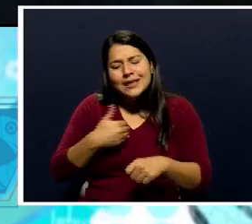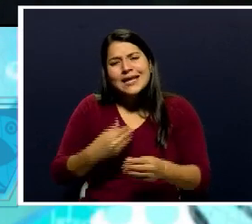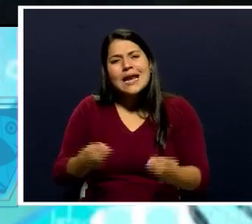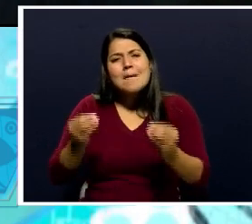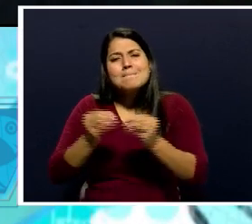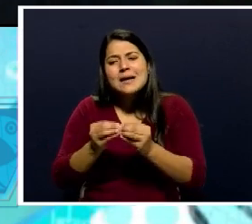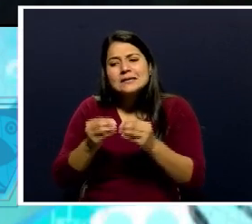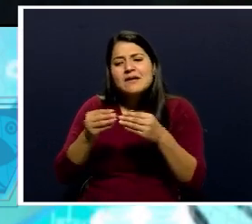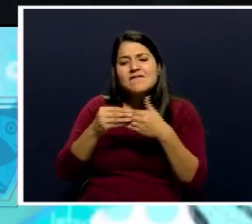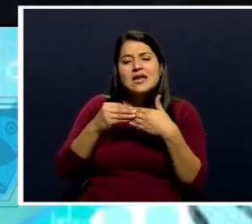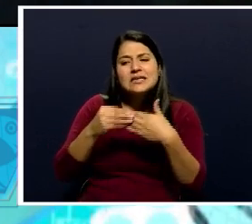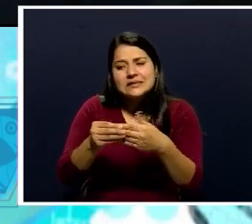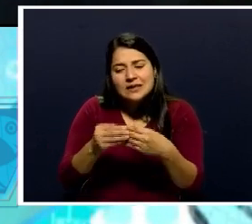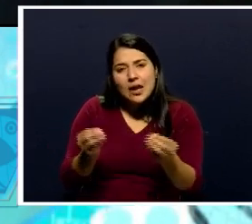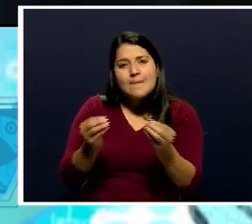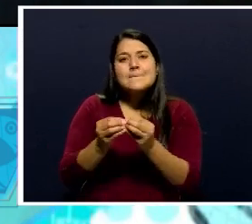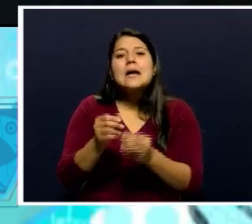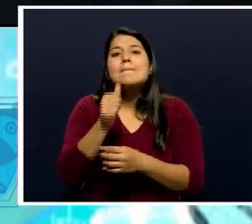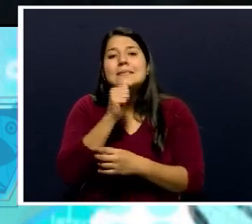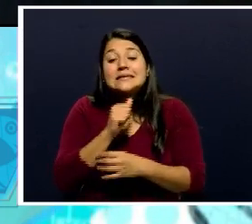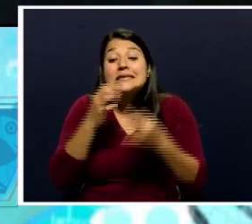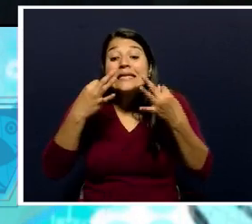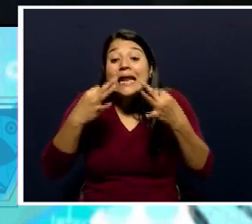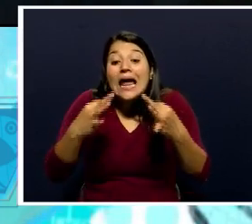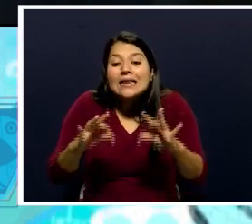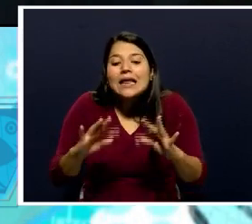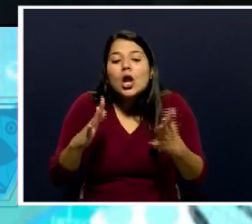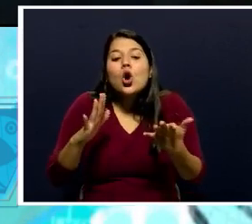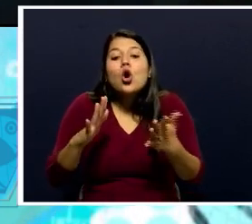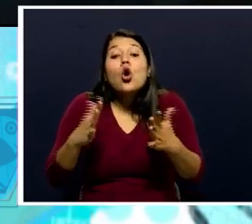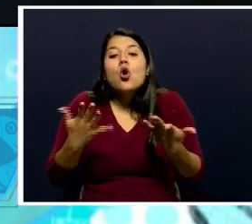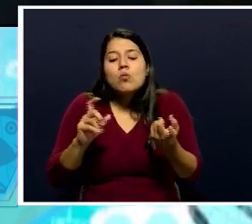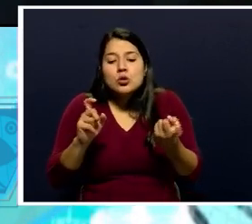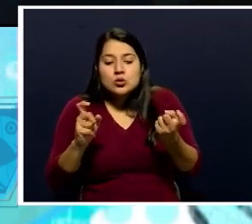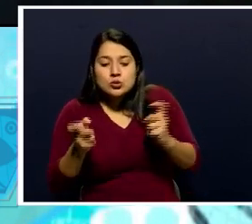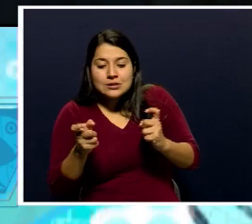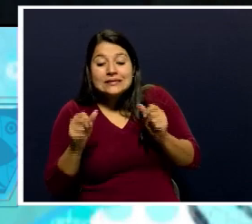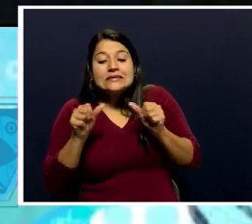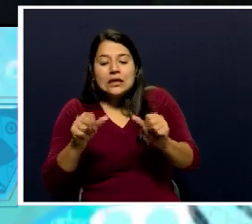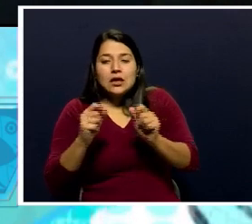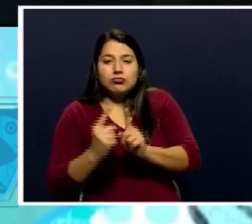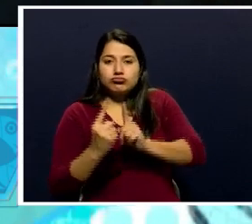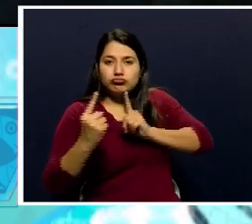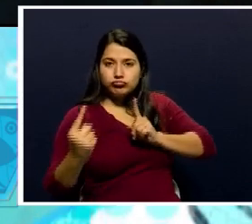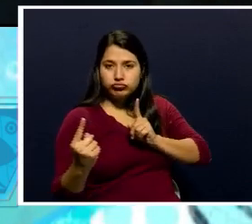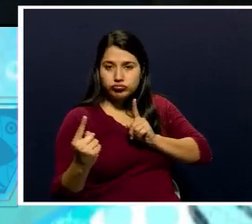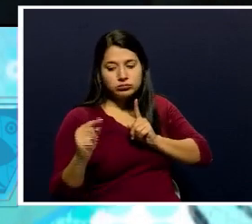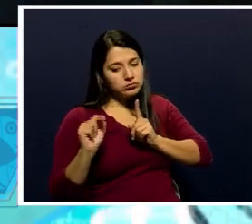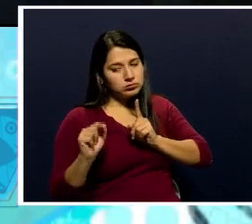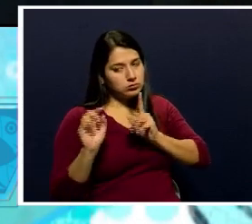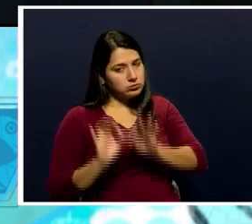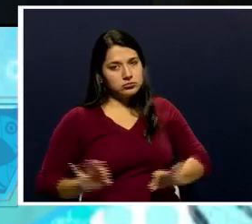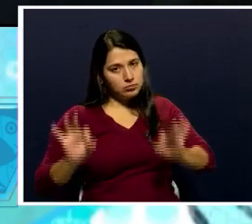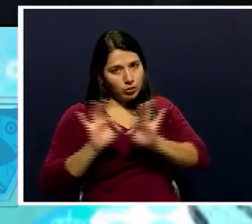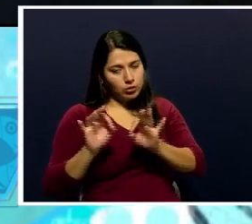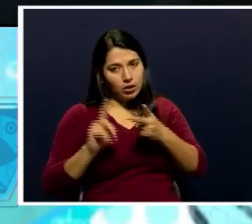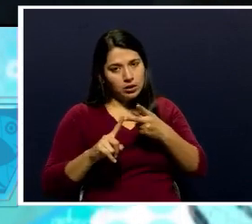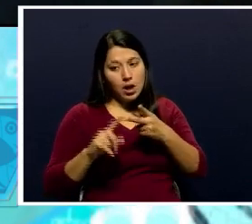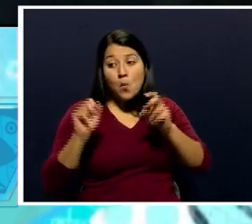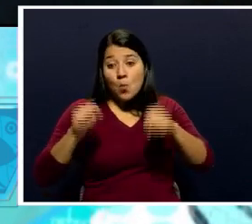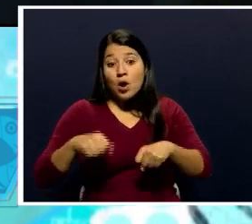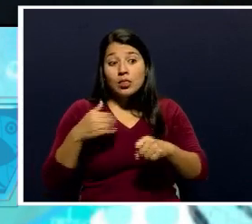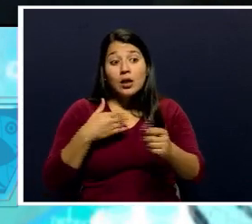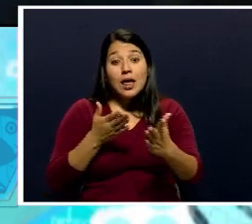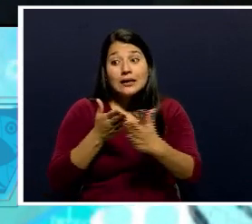y paciencia, buscar de qué manera nos adaptamos para mantener distanciamiento físico, es absolutamente indispensable, acceso